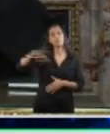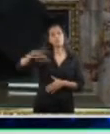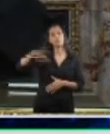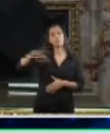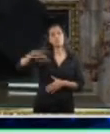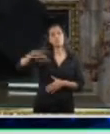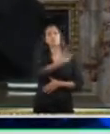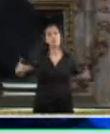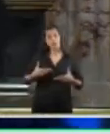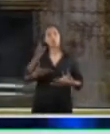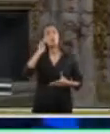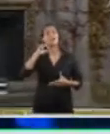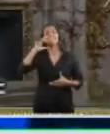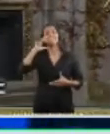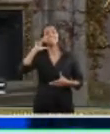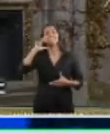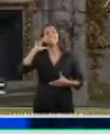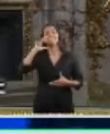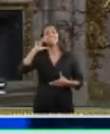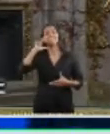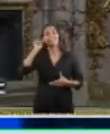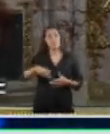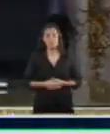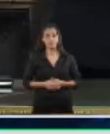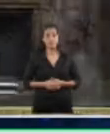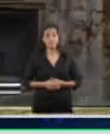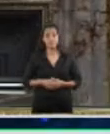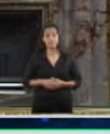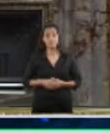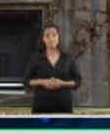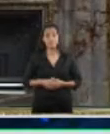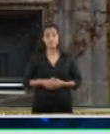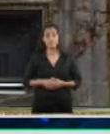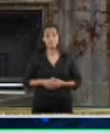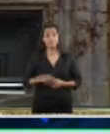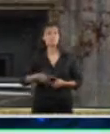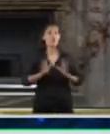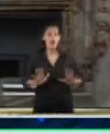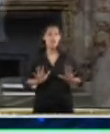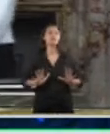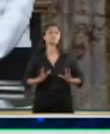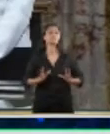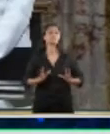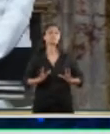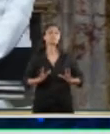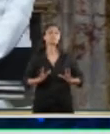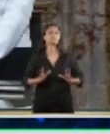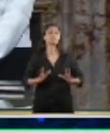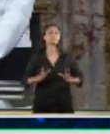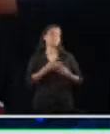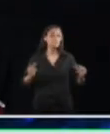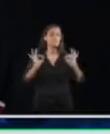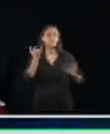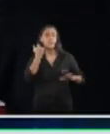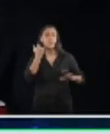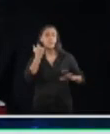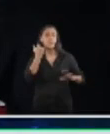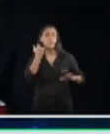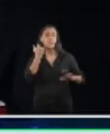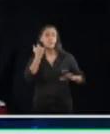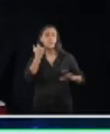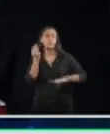las modificaciones y el rumbo de la provincia de Buenos Aires entre el 2011 y el